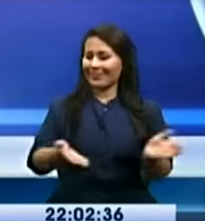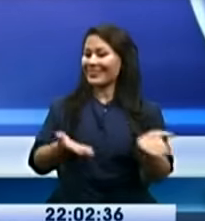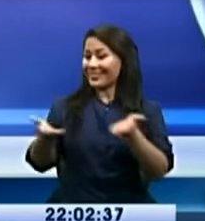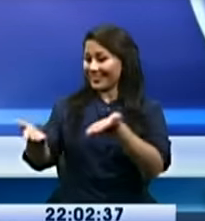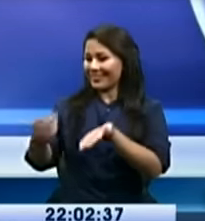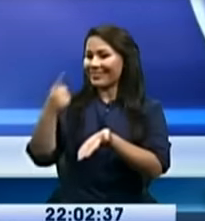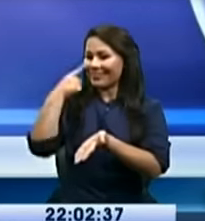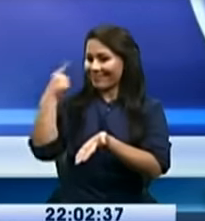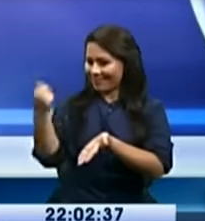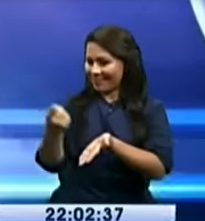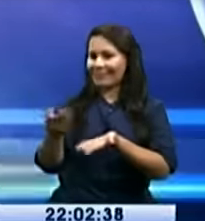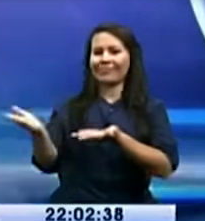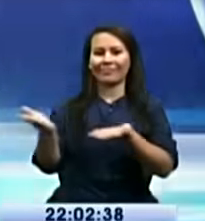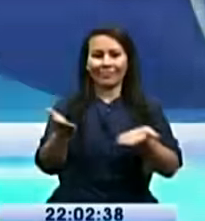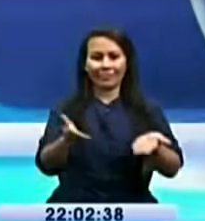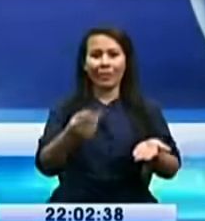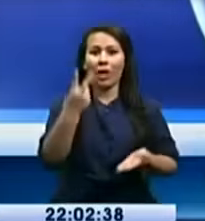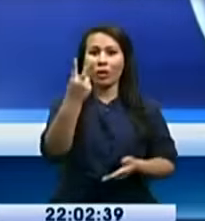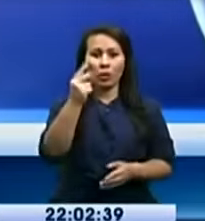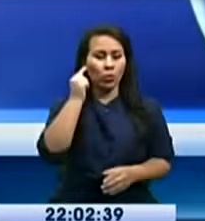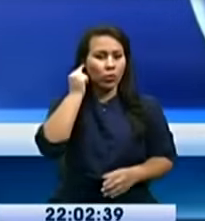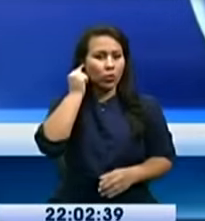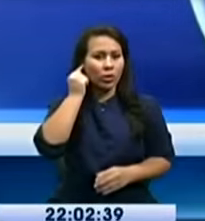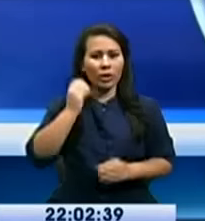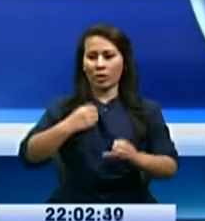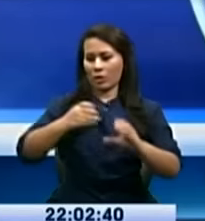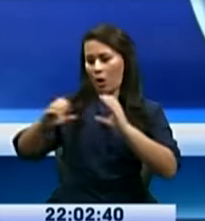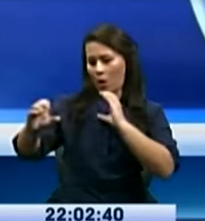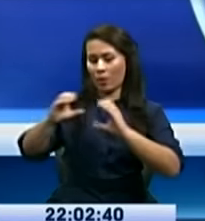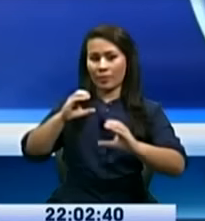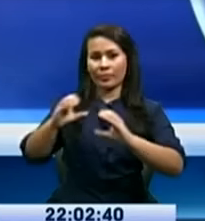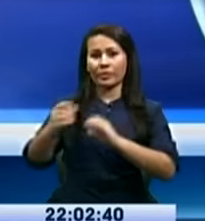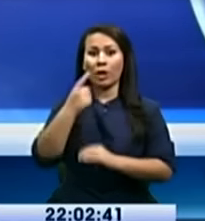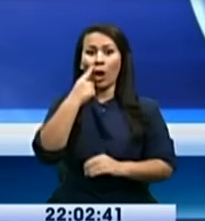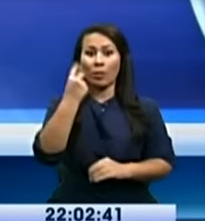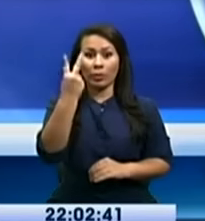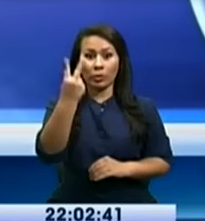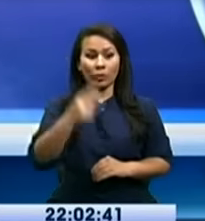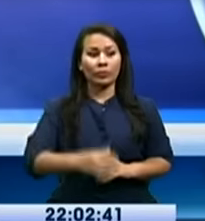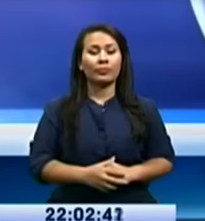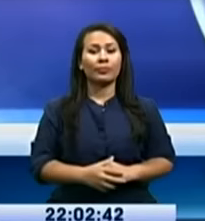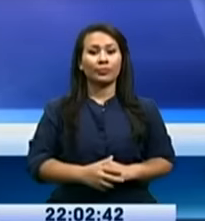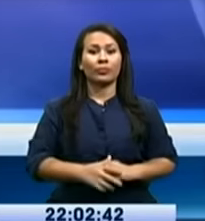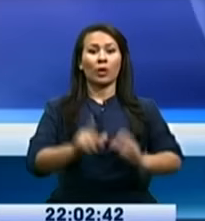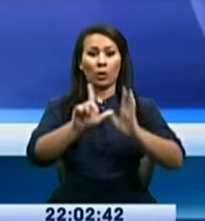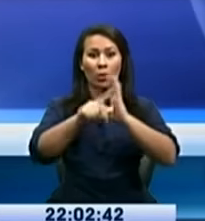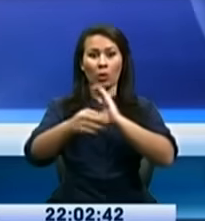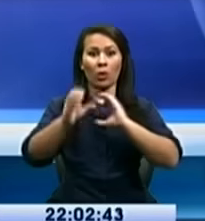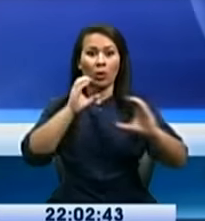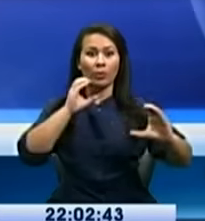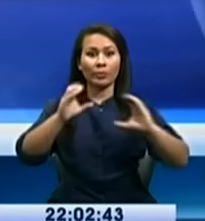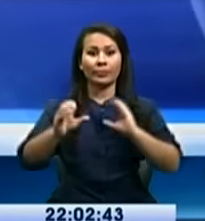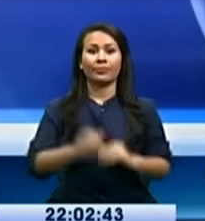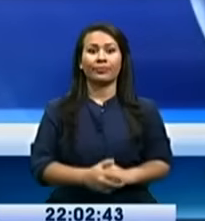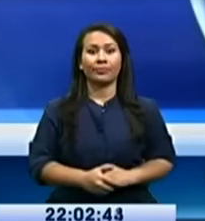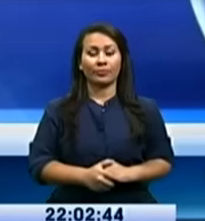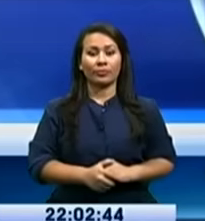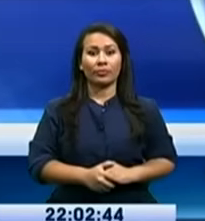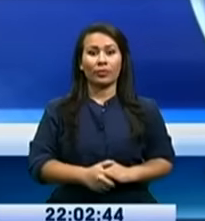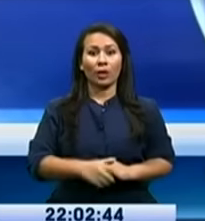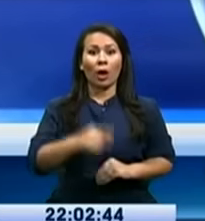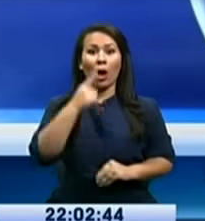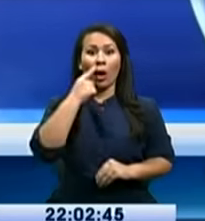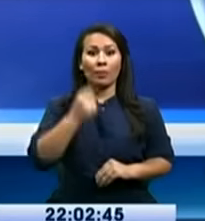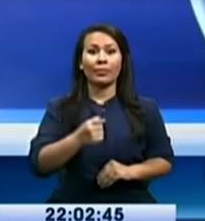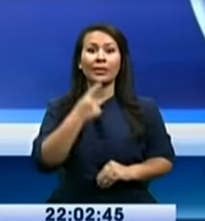autor confeso a las dos chicas y entablaron una conversación. Alias El Rojo le dijo